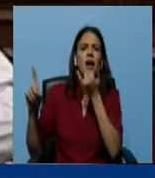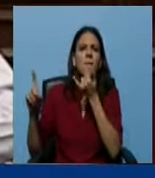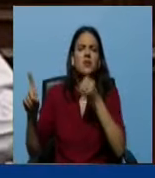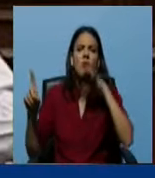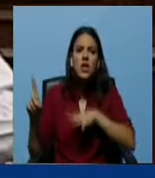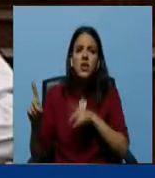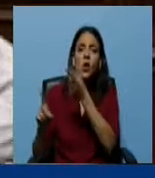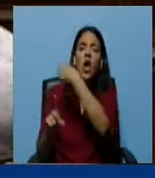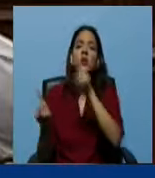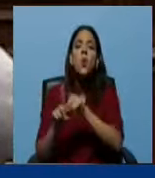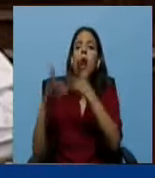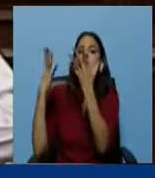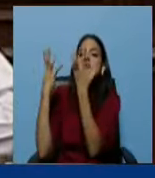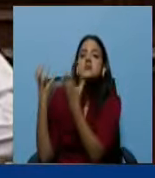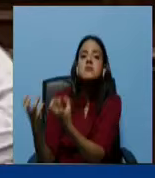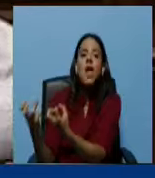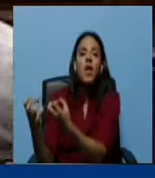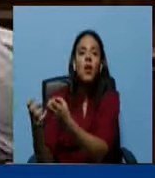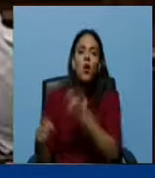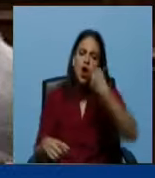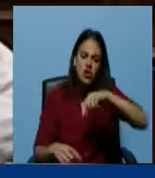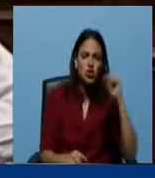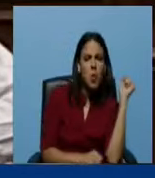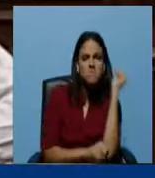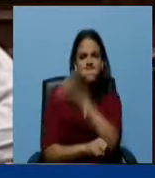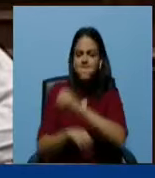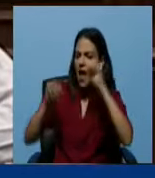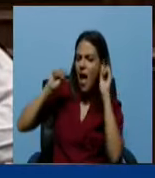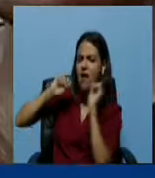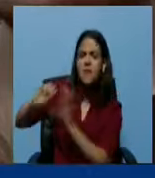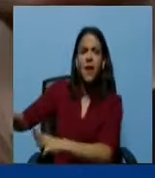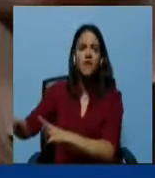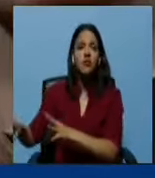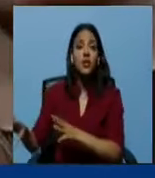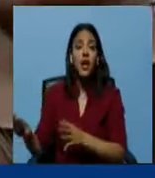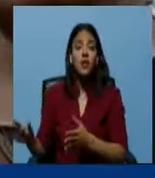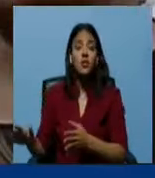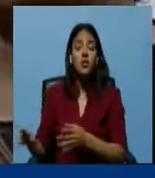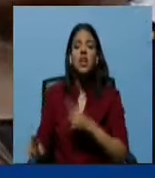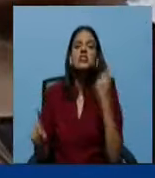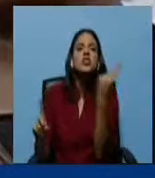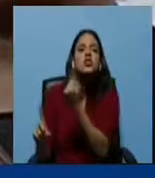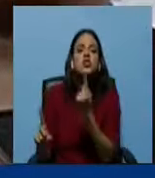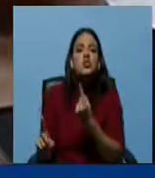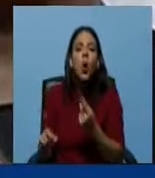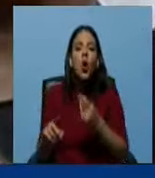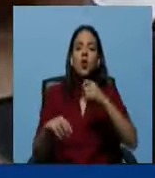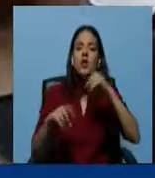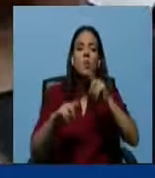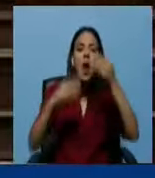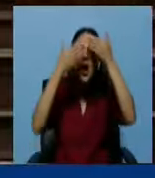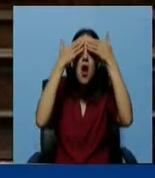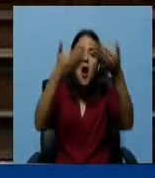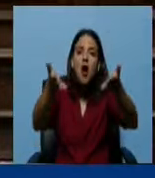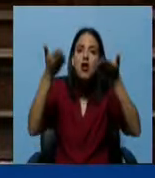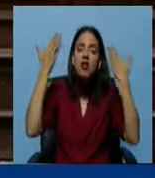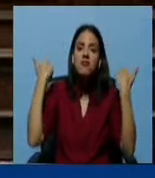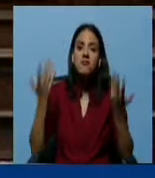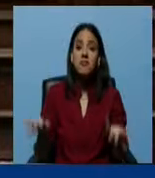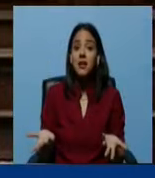Se secaron, secos, derrotados, abandonados y solos, como la canción.